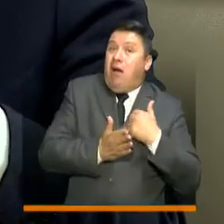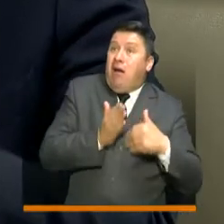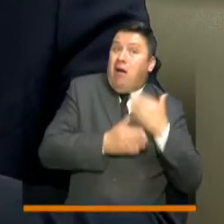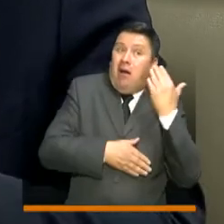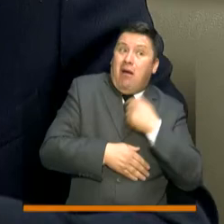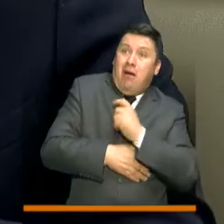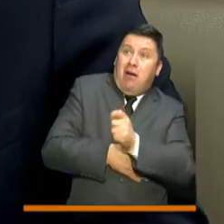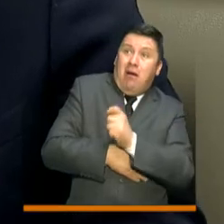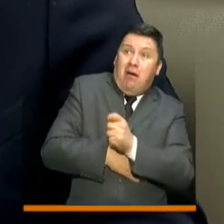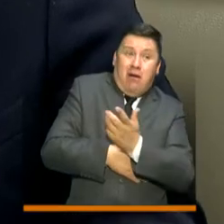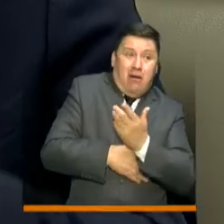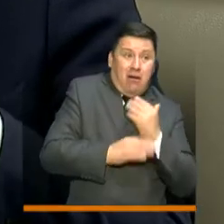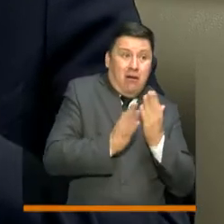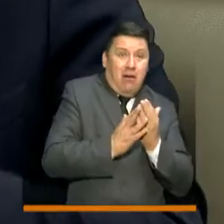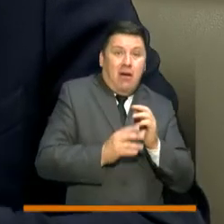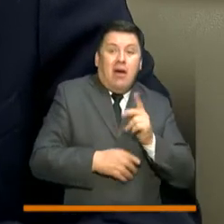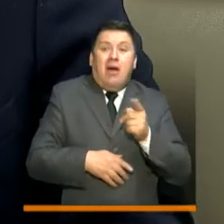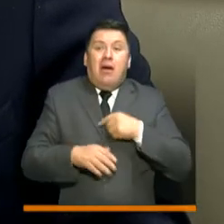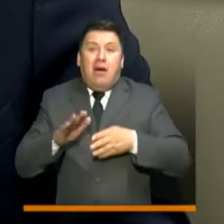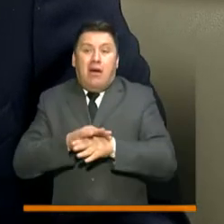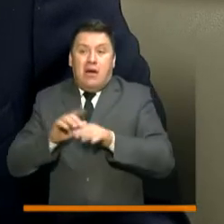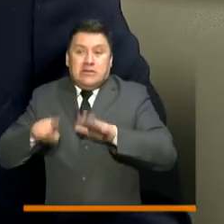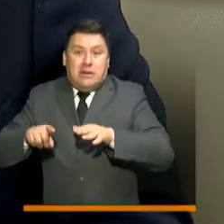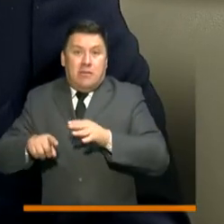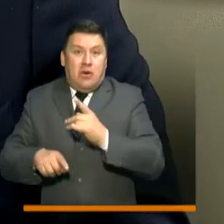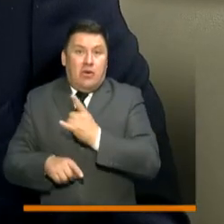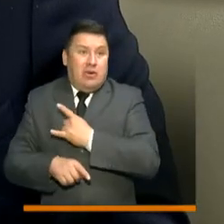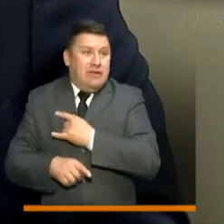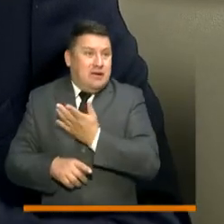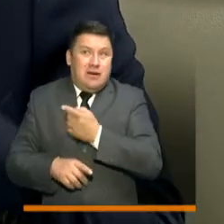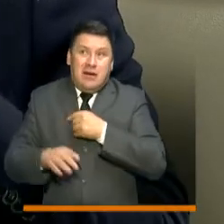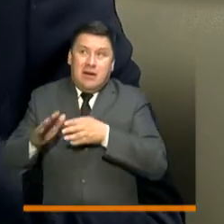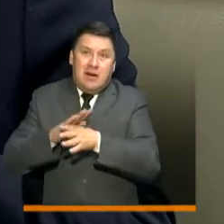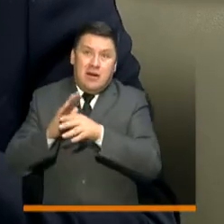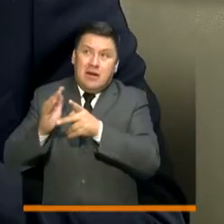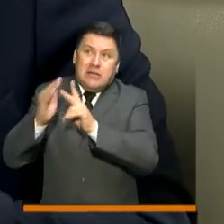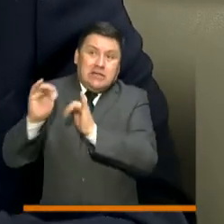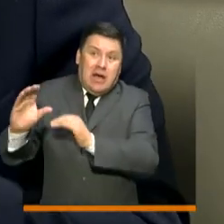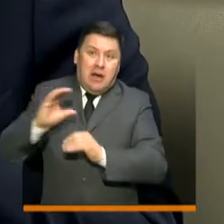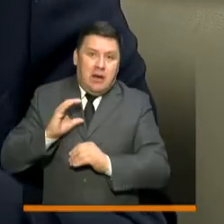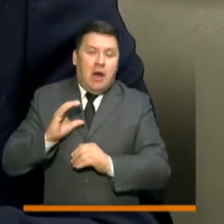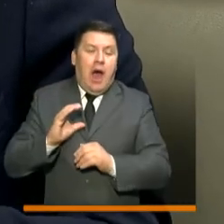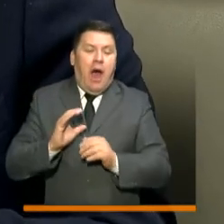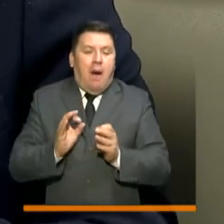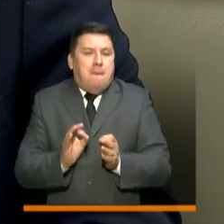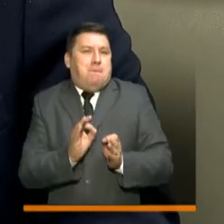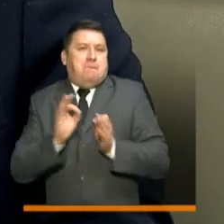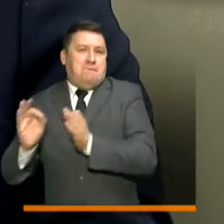puedan continuar el próximo semestre sin la necesidad del deudor solidario esas son las cuatro medidas que han sido muy bien acogidas